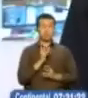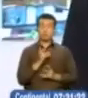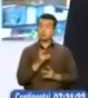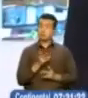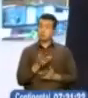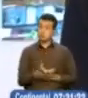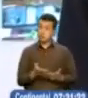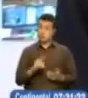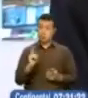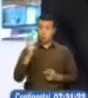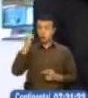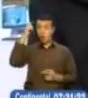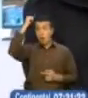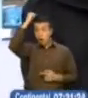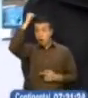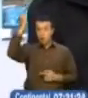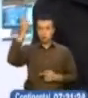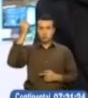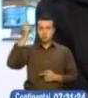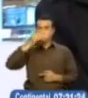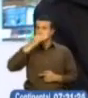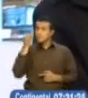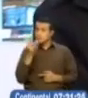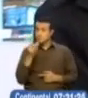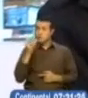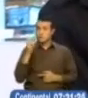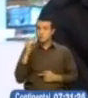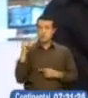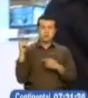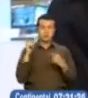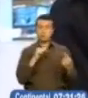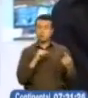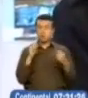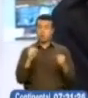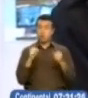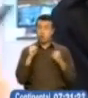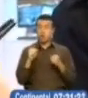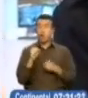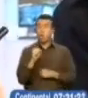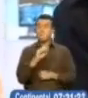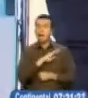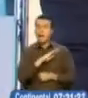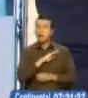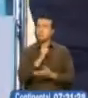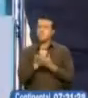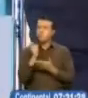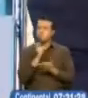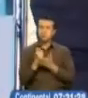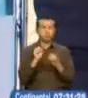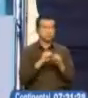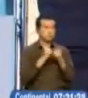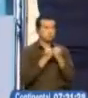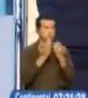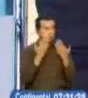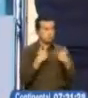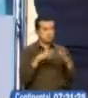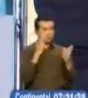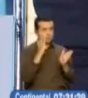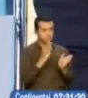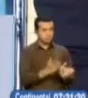supone, el único modo de apelar a eso, es una muy dura guerra, campaña sucia. Déjenme ir a la sociedad, y con esto ya vamos